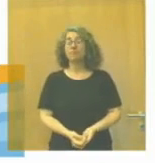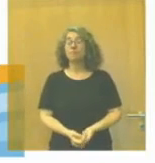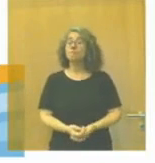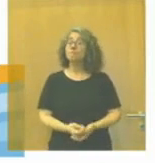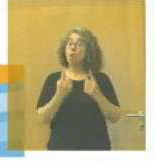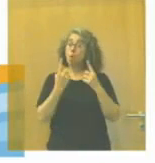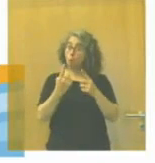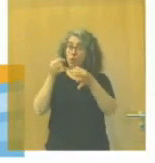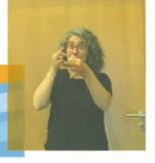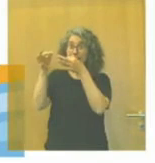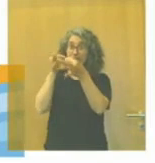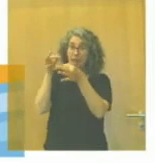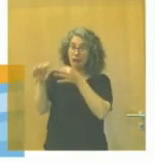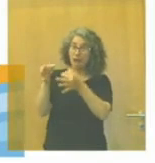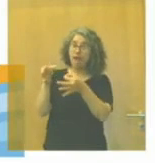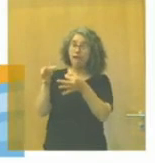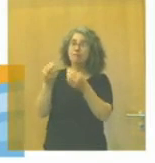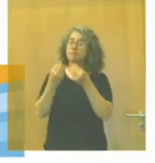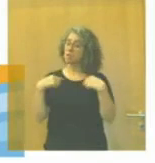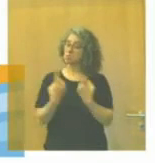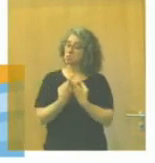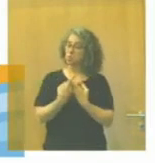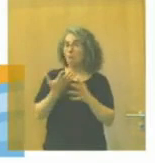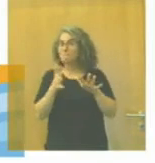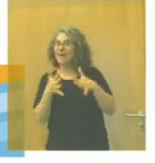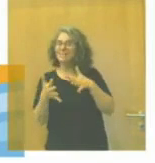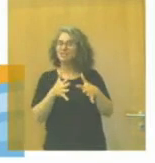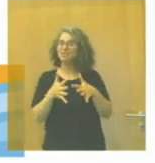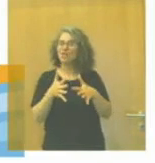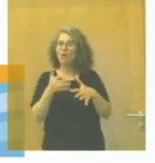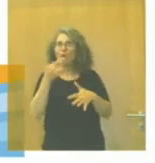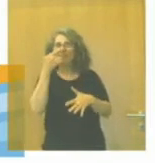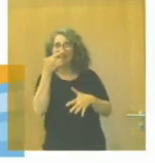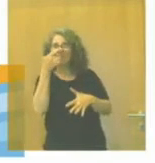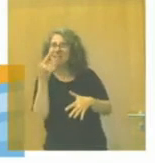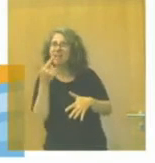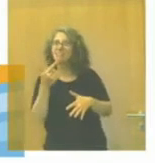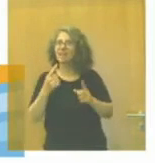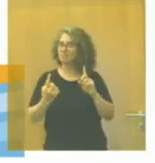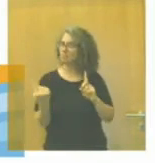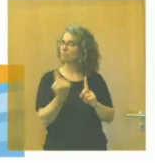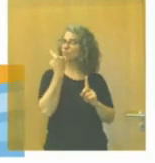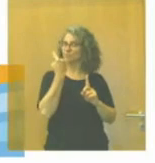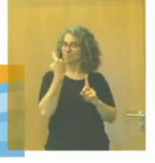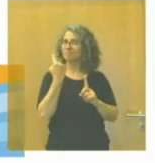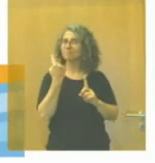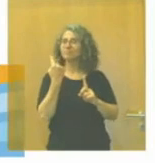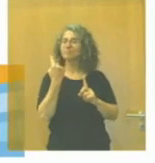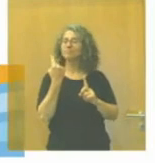Una de las estrategias que nos pareció bien interesante y fundamental